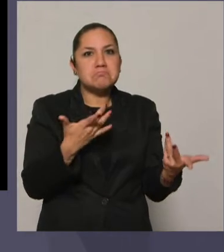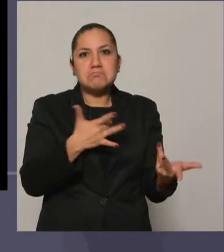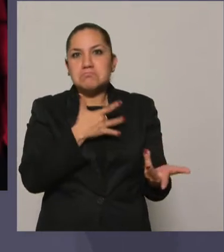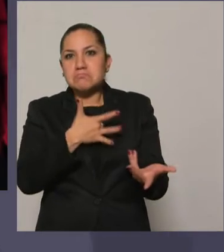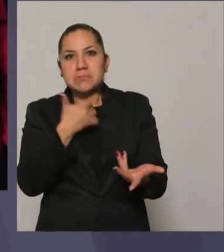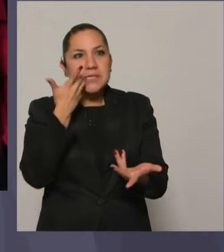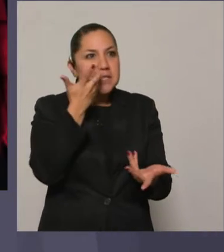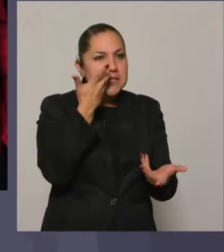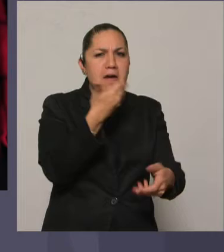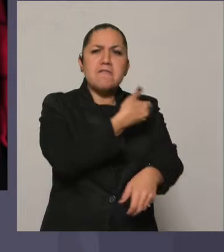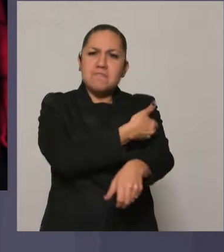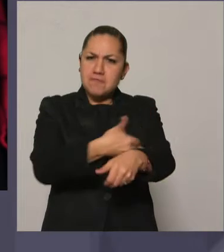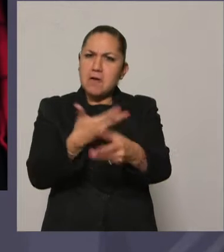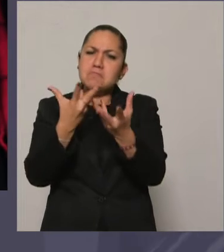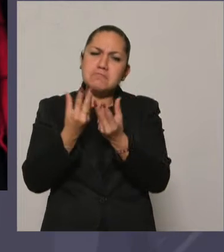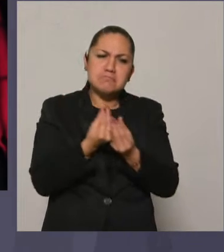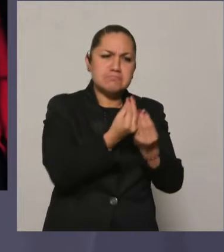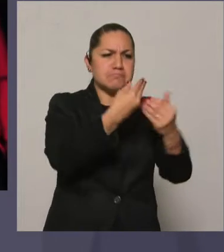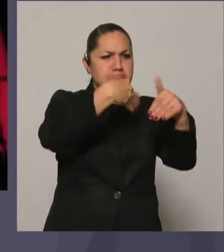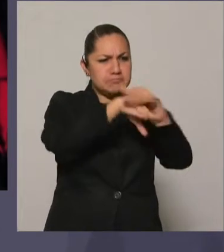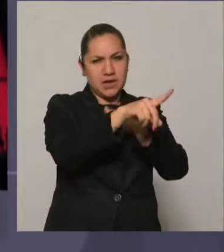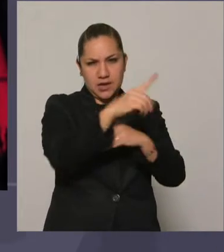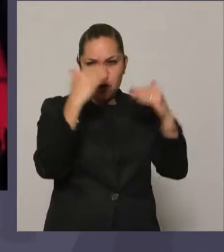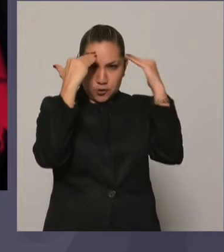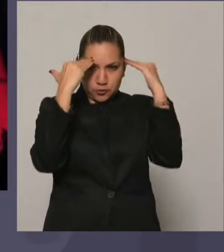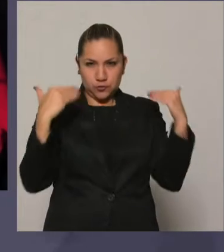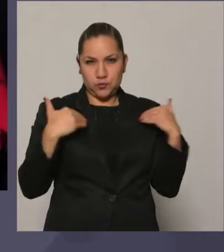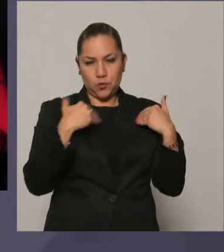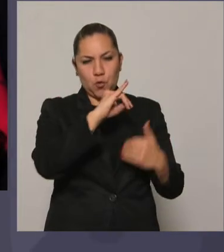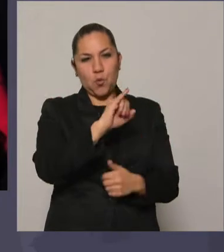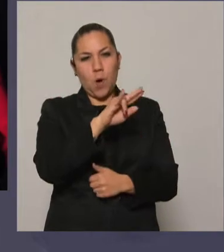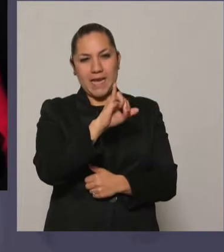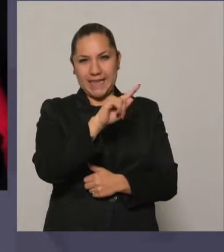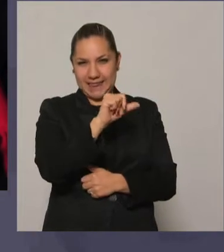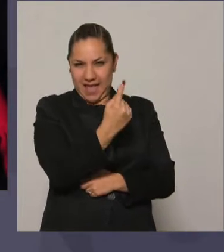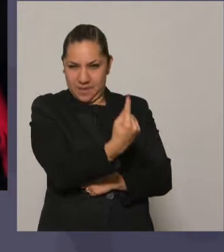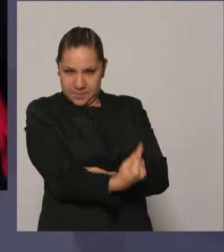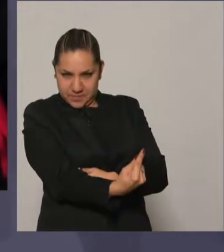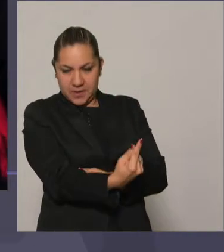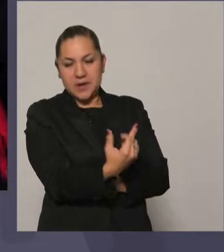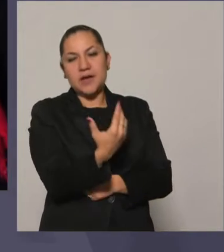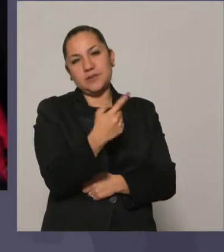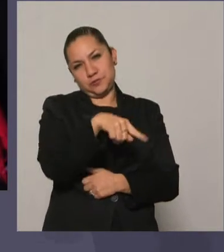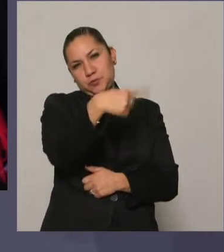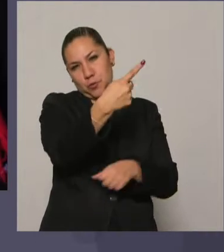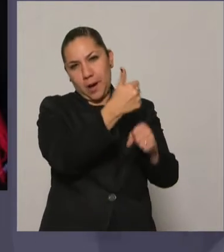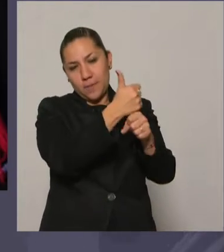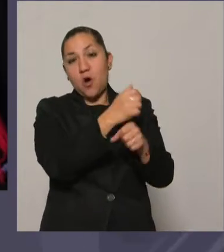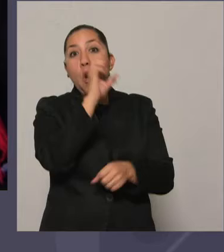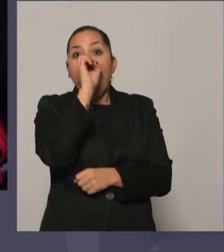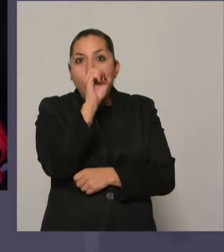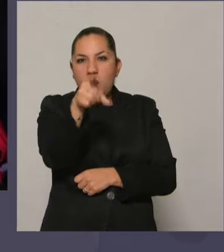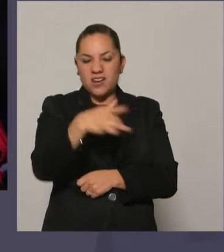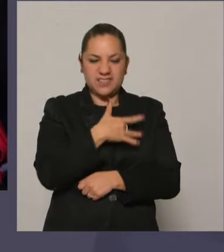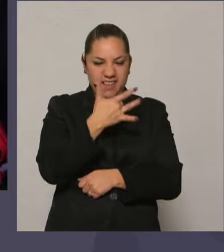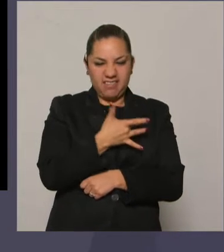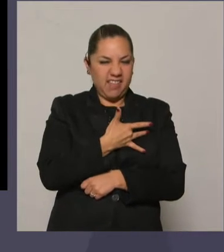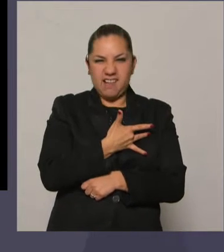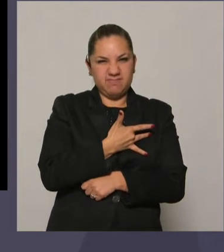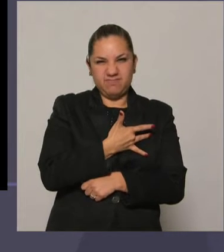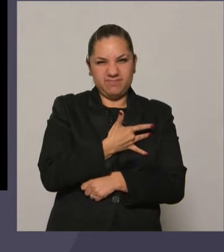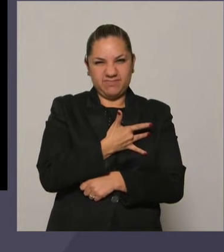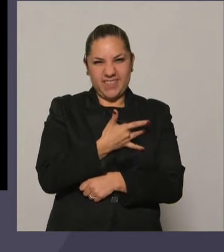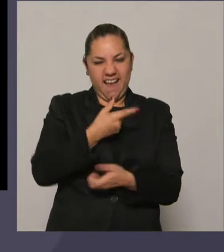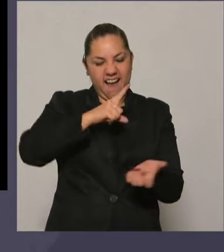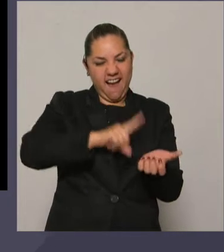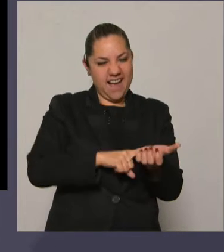Sor Juanita y su abuela, y su abuelo, perdón, y si están en modo dark, modo depresivo, modo oscuro, vayan a ver los antinavideños